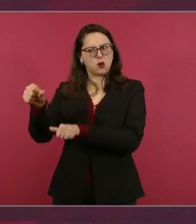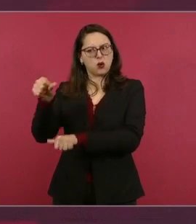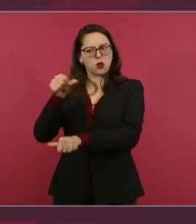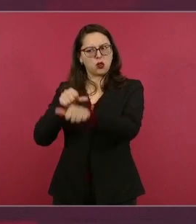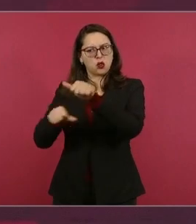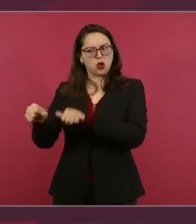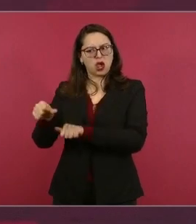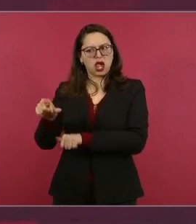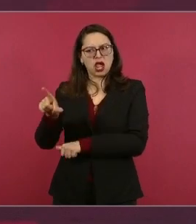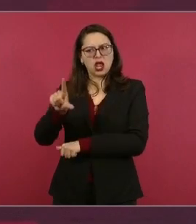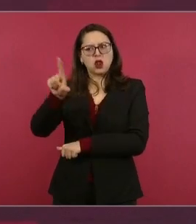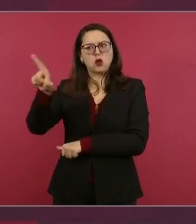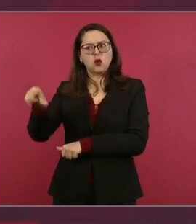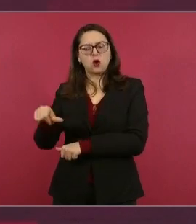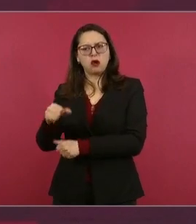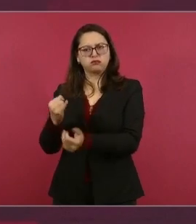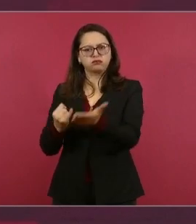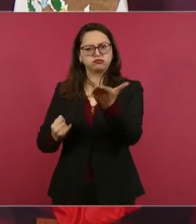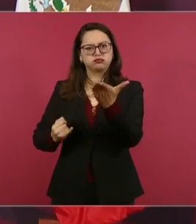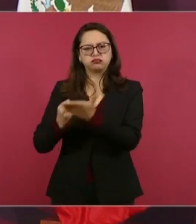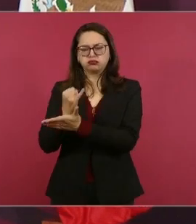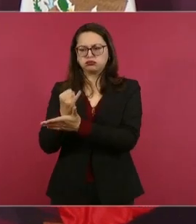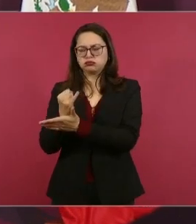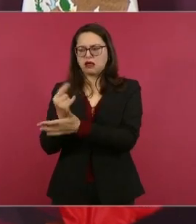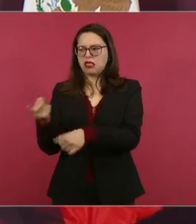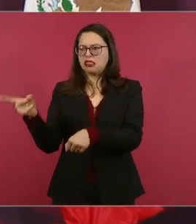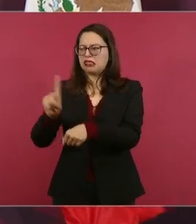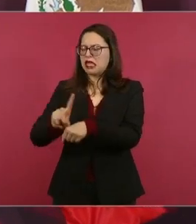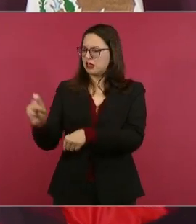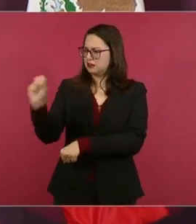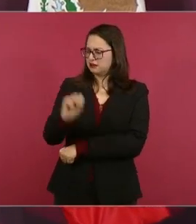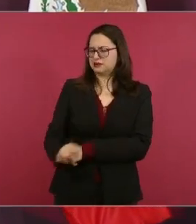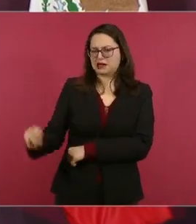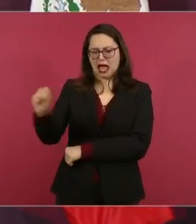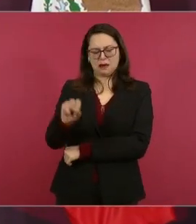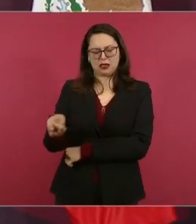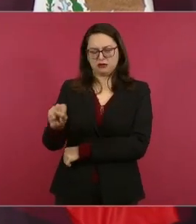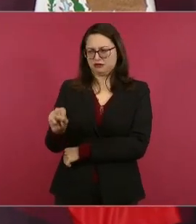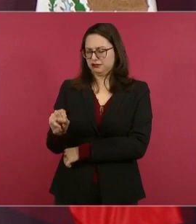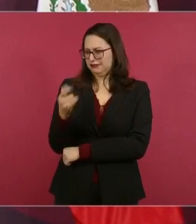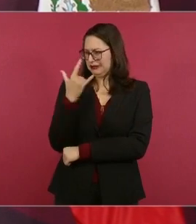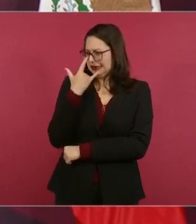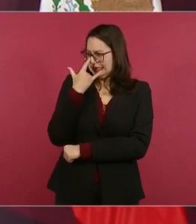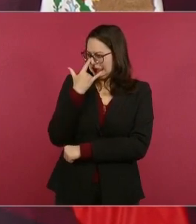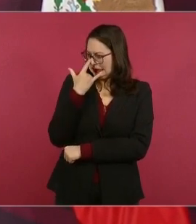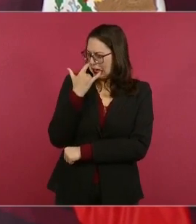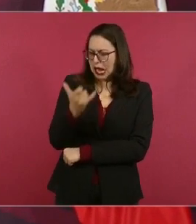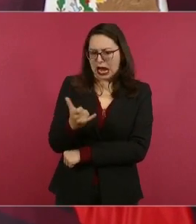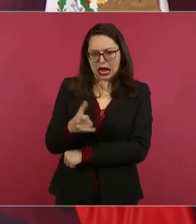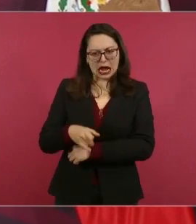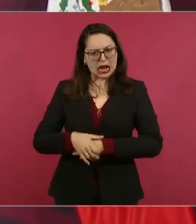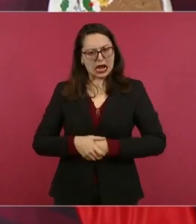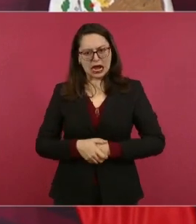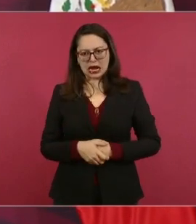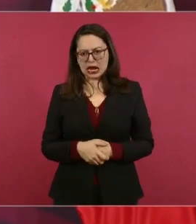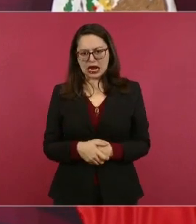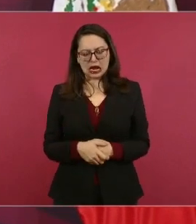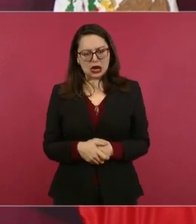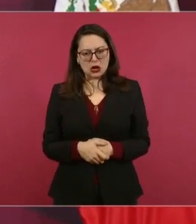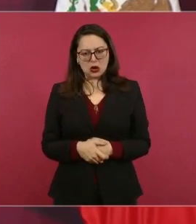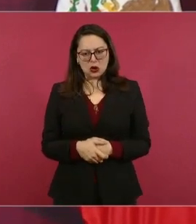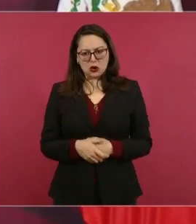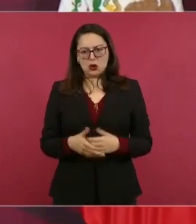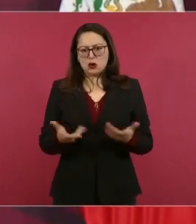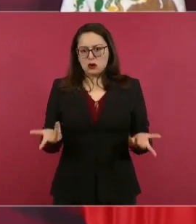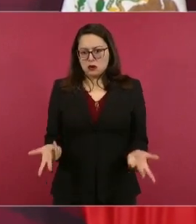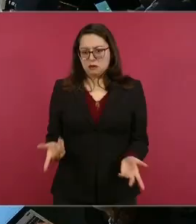clásico sabadazo. Y tengo la información de que